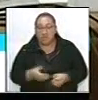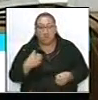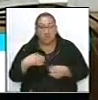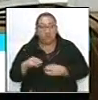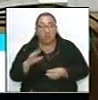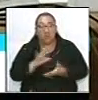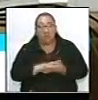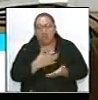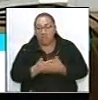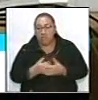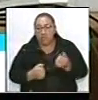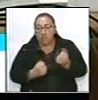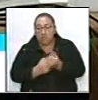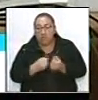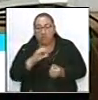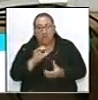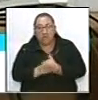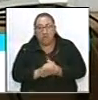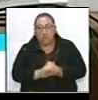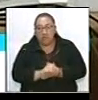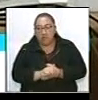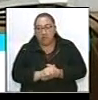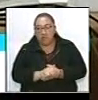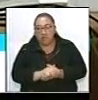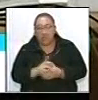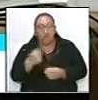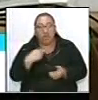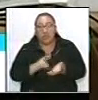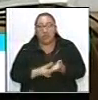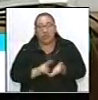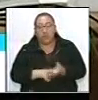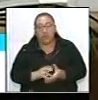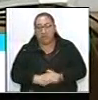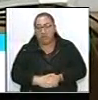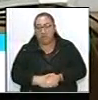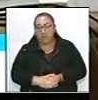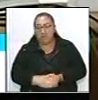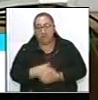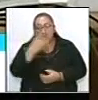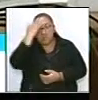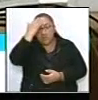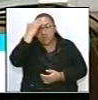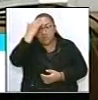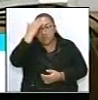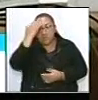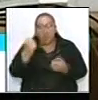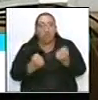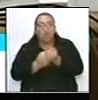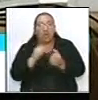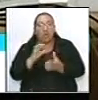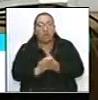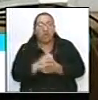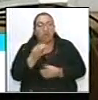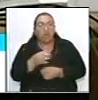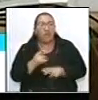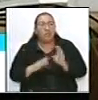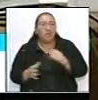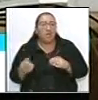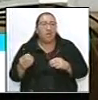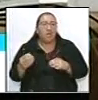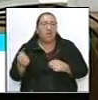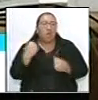eventos, polladas, para apoyar a un compañero que no tenía una cobertura de seguro, para apoyar a un compañero que resultó